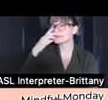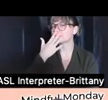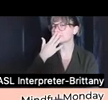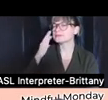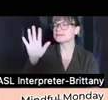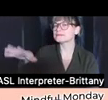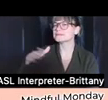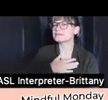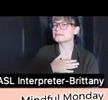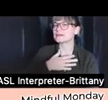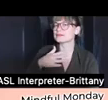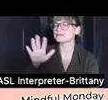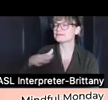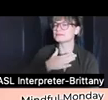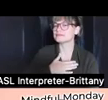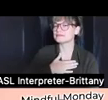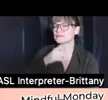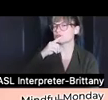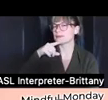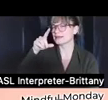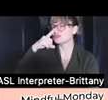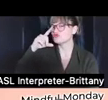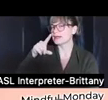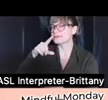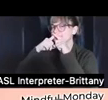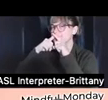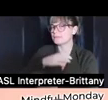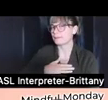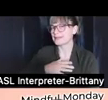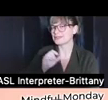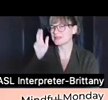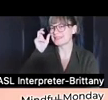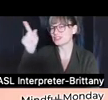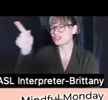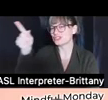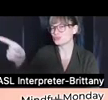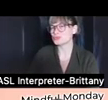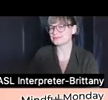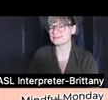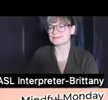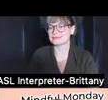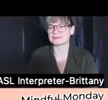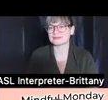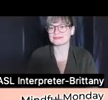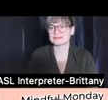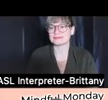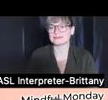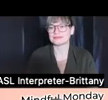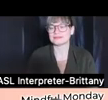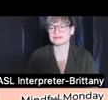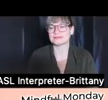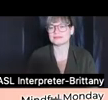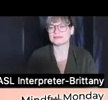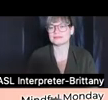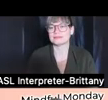viendo qué? Por favor, si tienen su micrófono encendido, si lo pueden apagar, por favor, para que podamos escuchar bien.